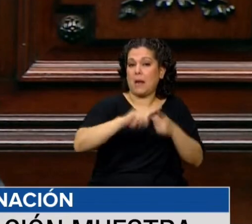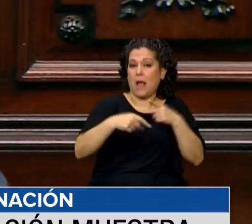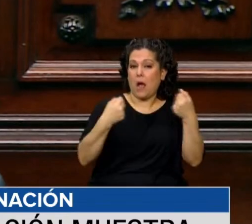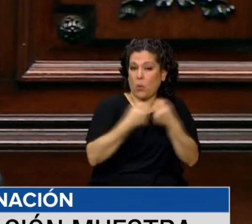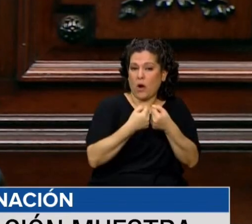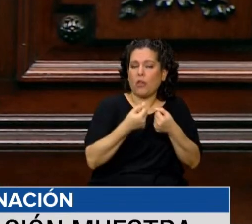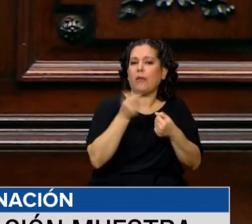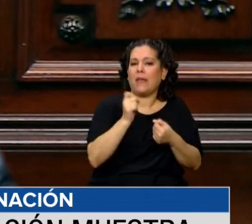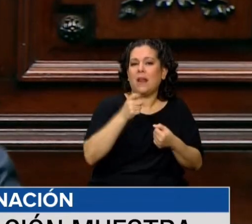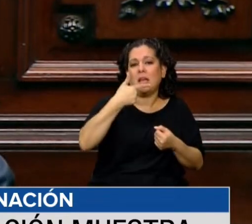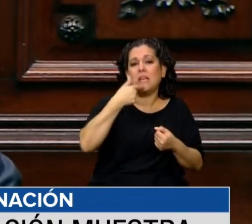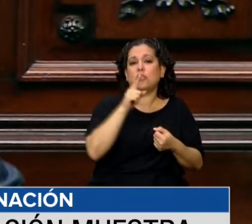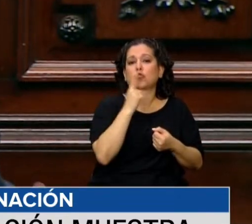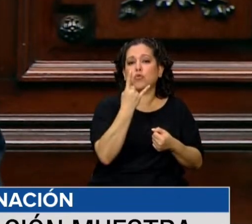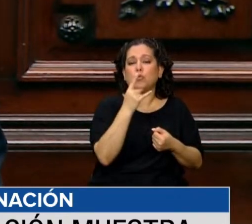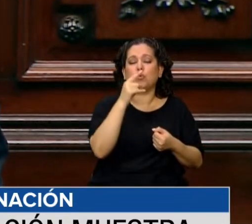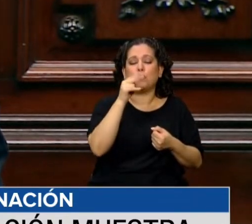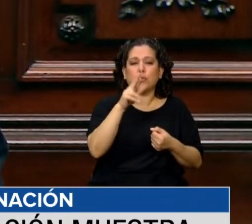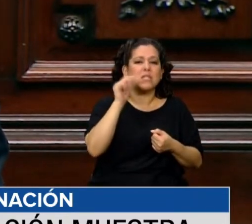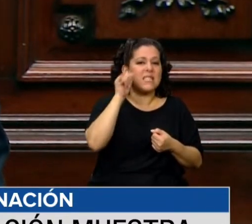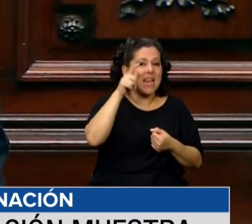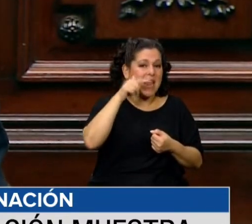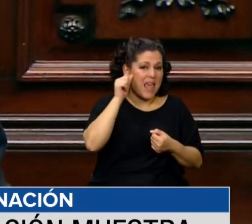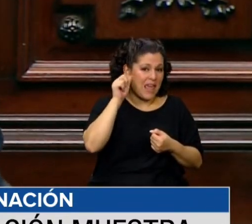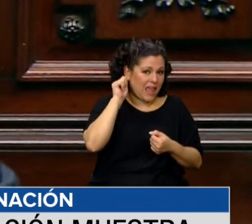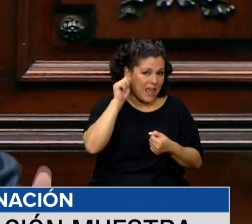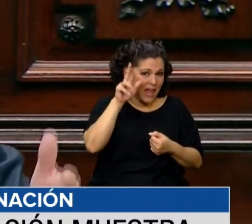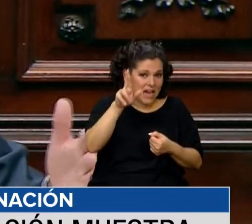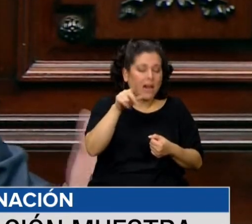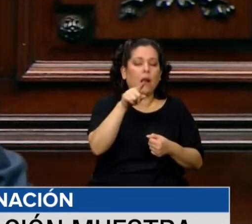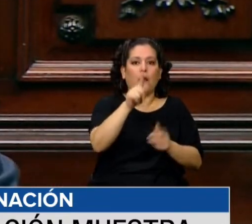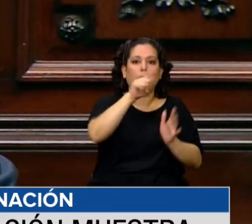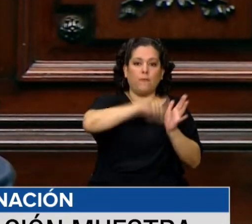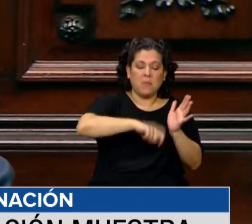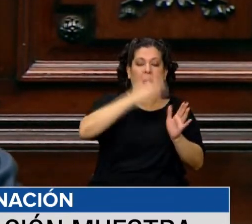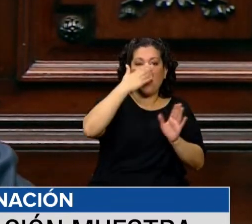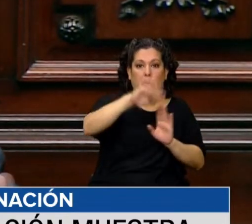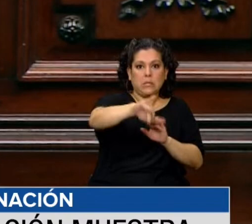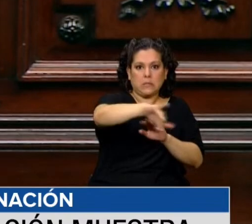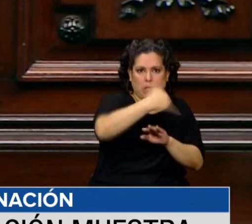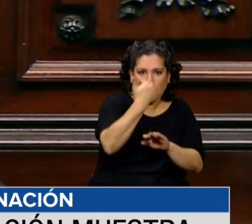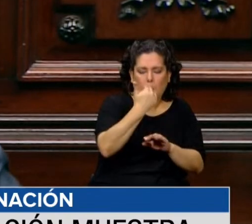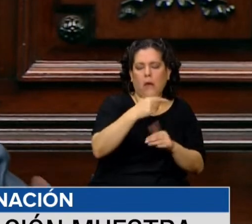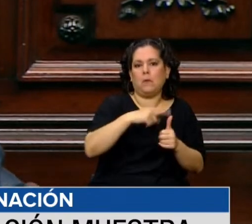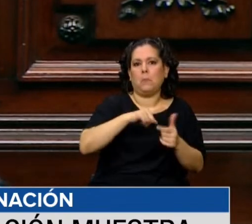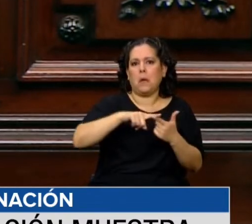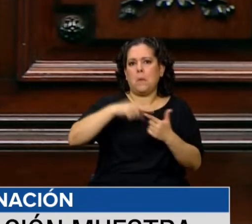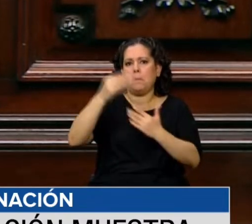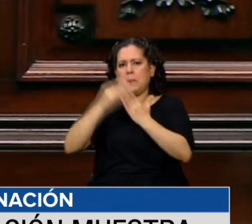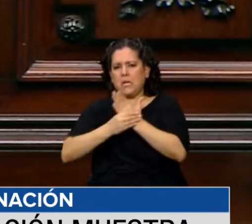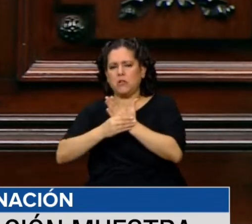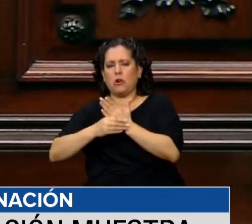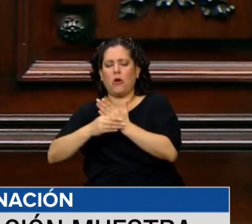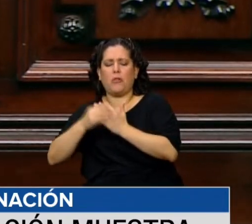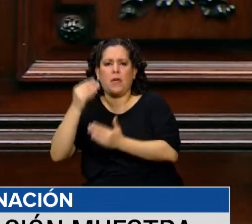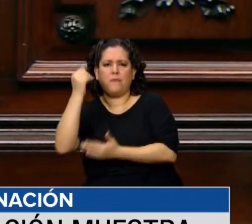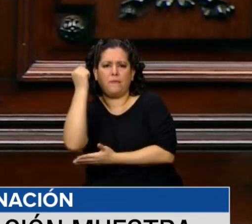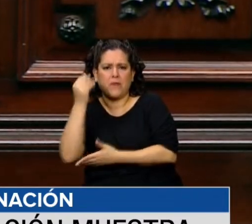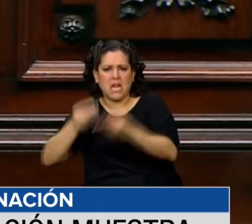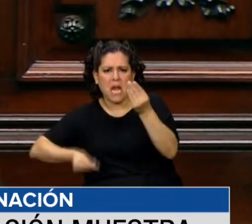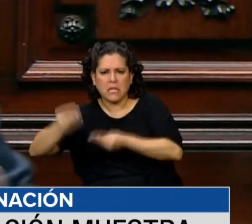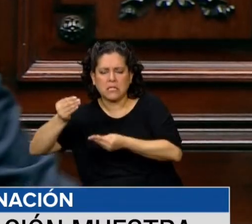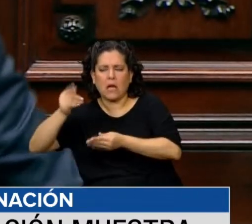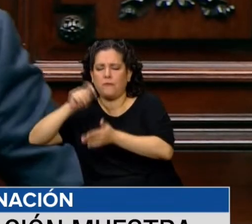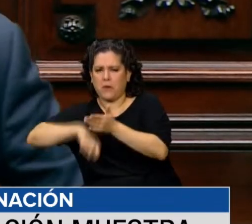Stusenegger. Stusenegger se va antes de la firma del segundo acuerdo. El que era el ministro de Finanzas que no firmó el acuerdo pasa a ser presidente del Banco